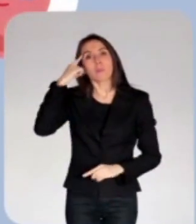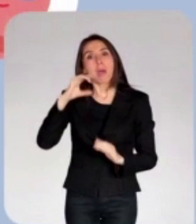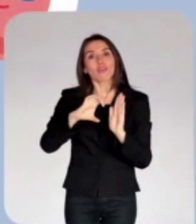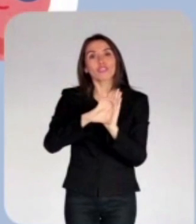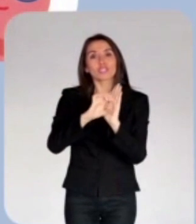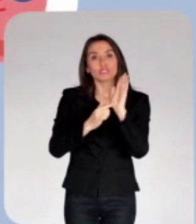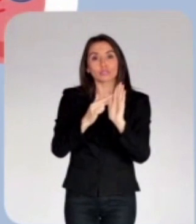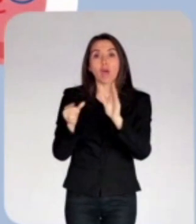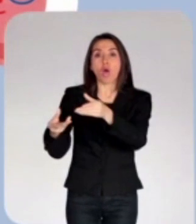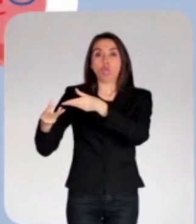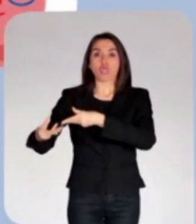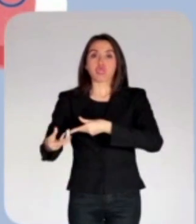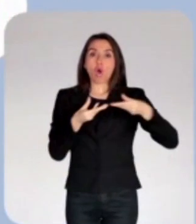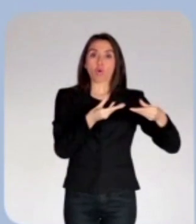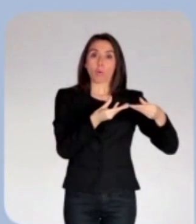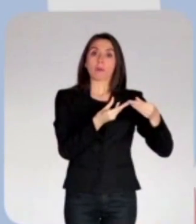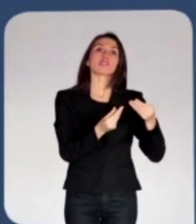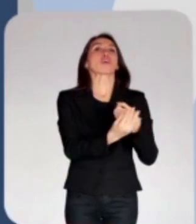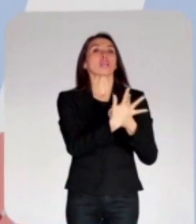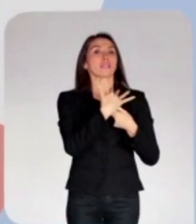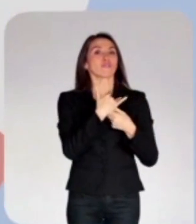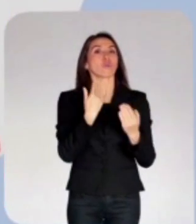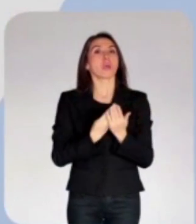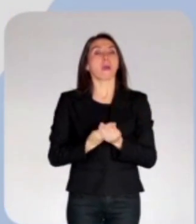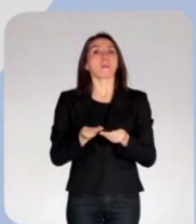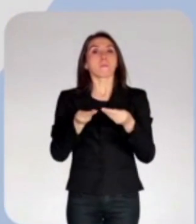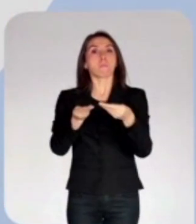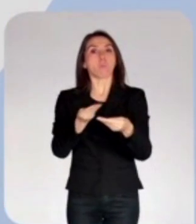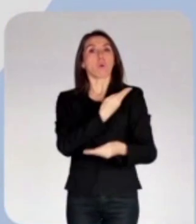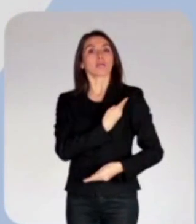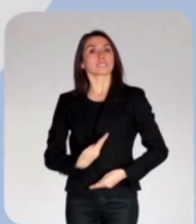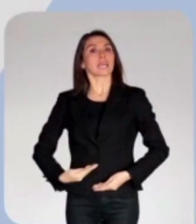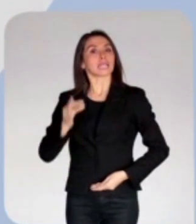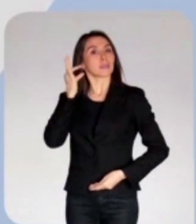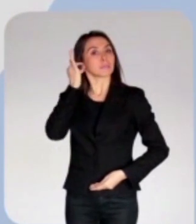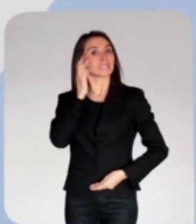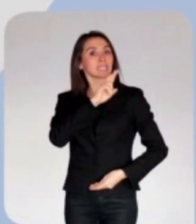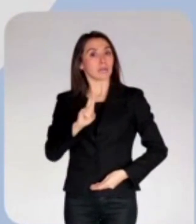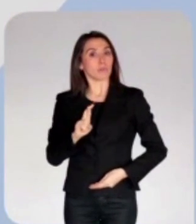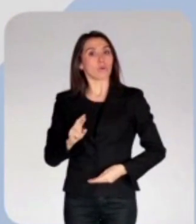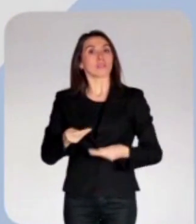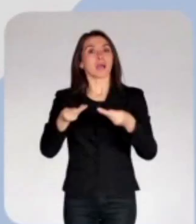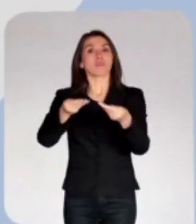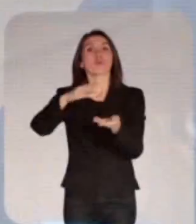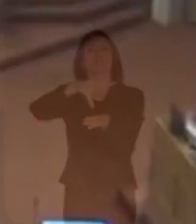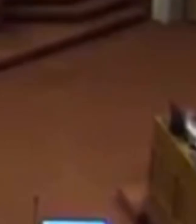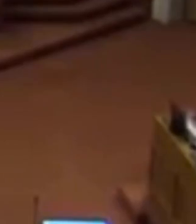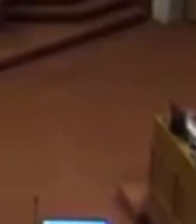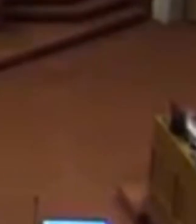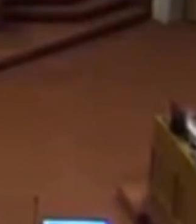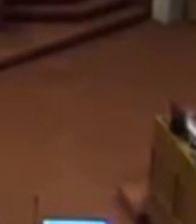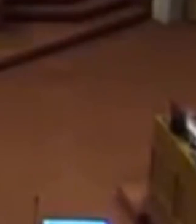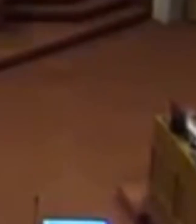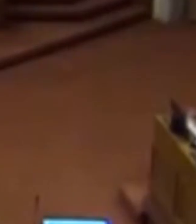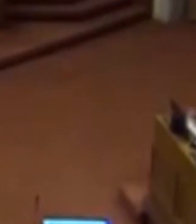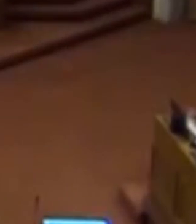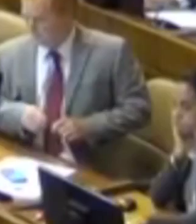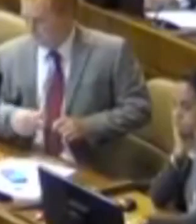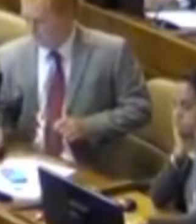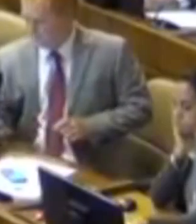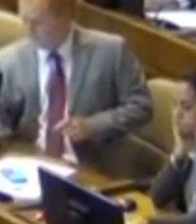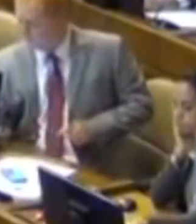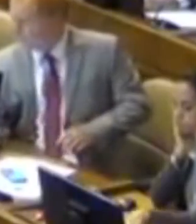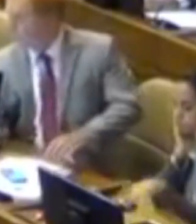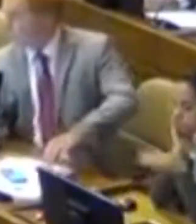proyecto que con toda la información de los encuentros regionales servir a la mandataria para entregar una propuesta final que debe ser